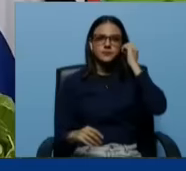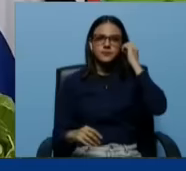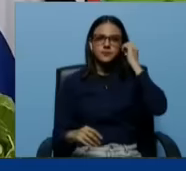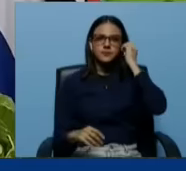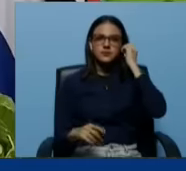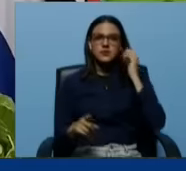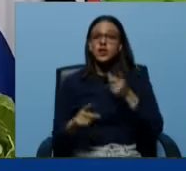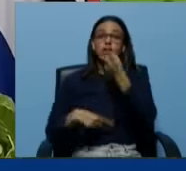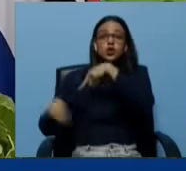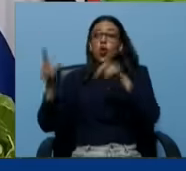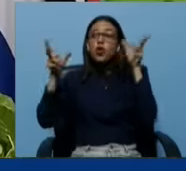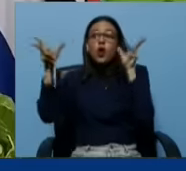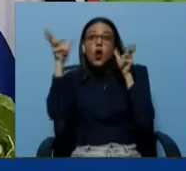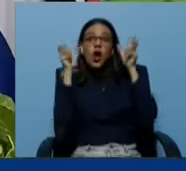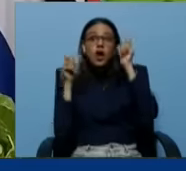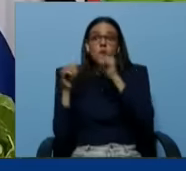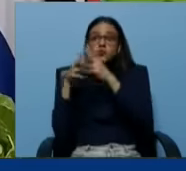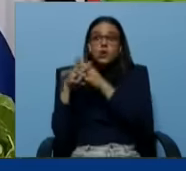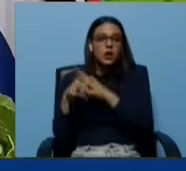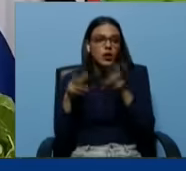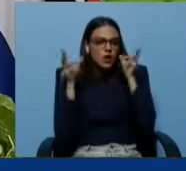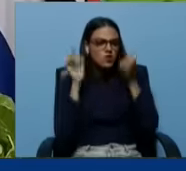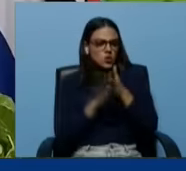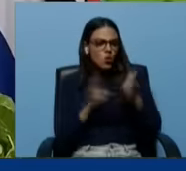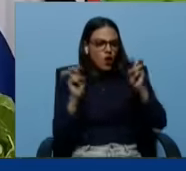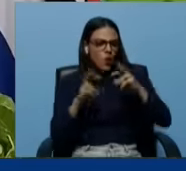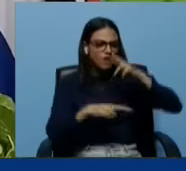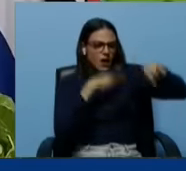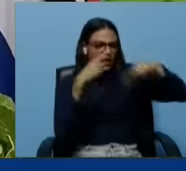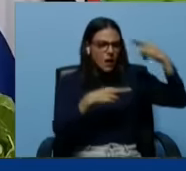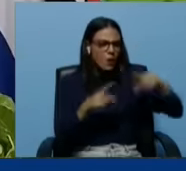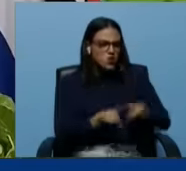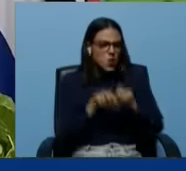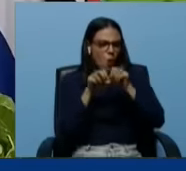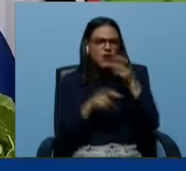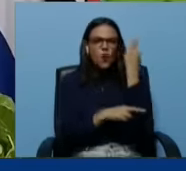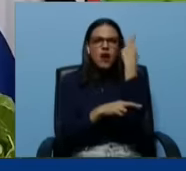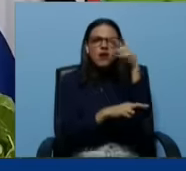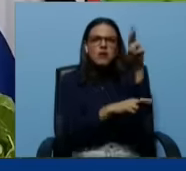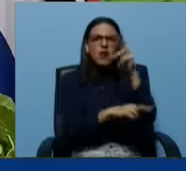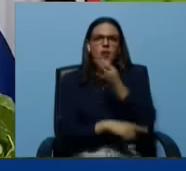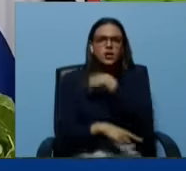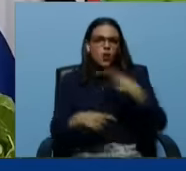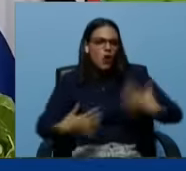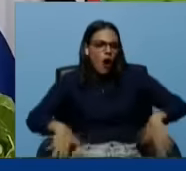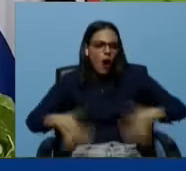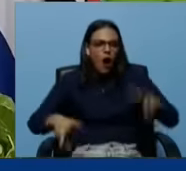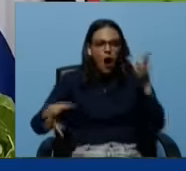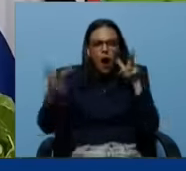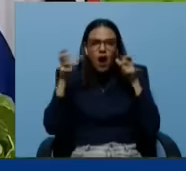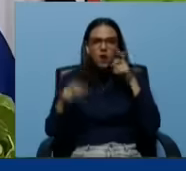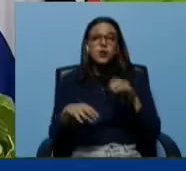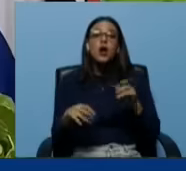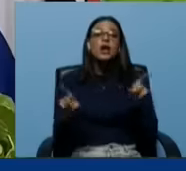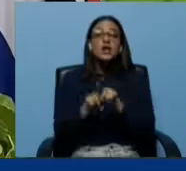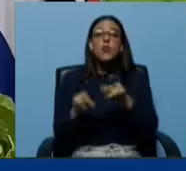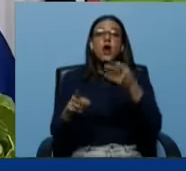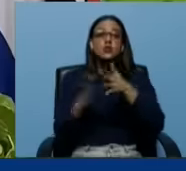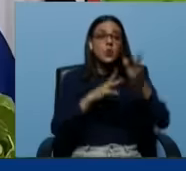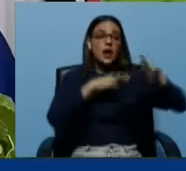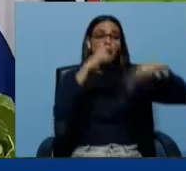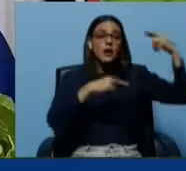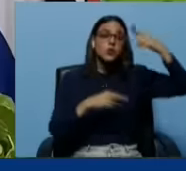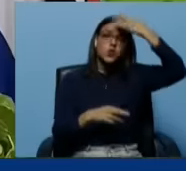hacía temblar ya el imperio, porque bueno, revolución cubana, heroica,